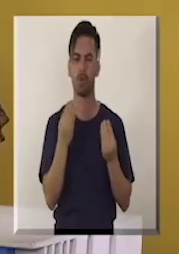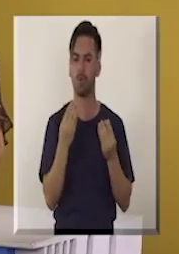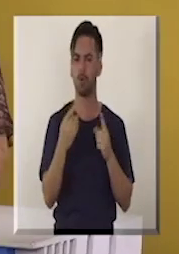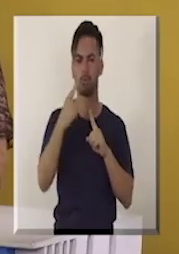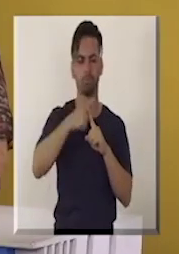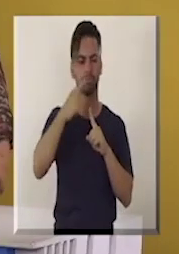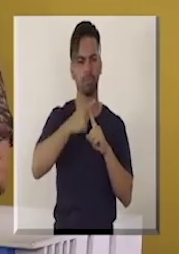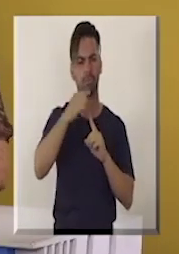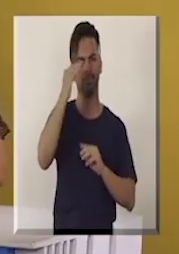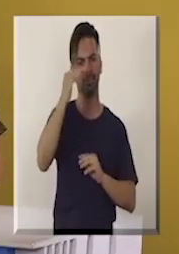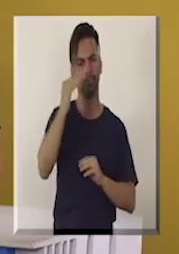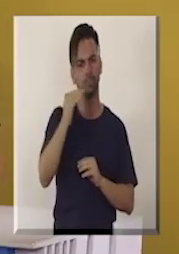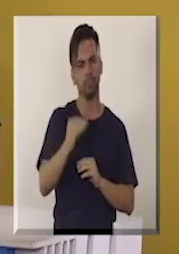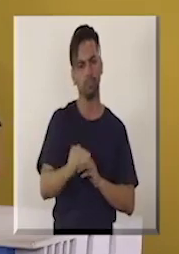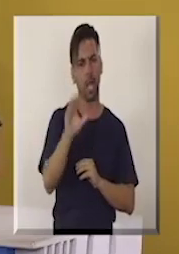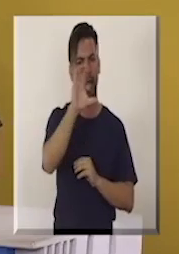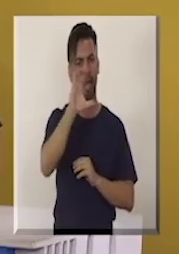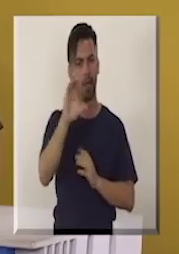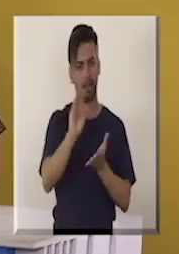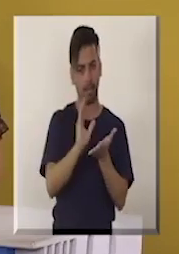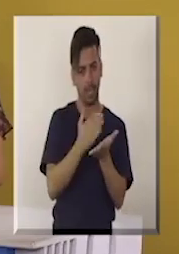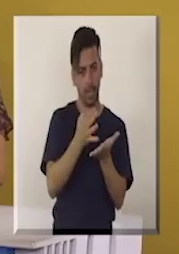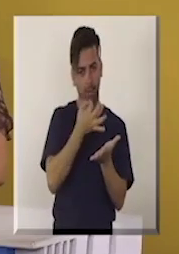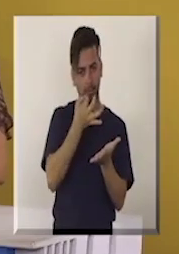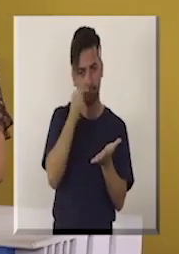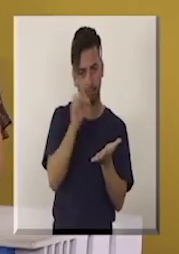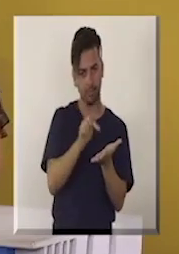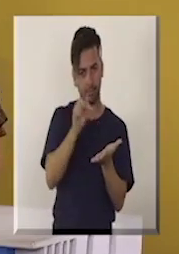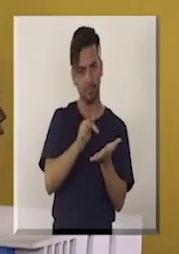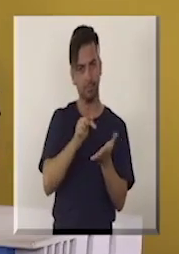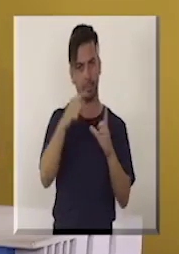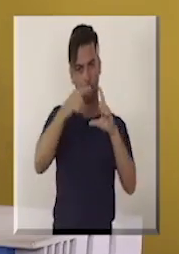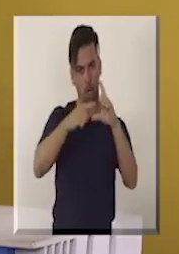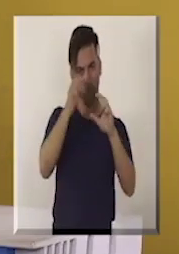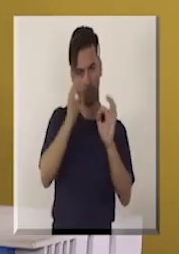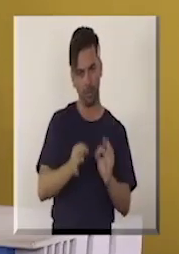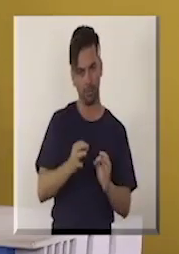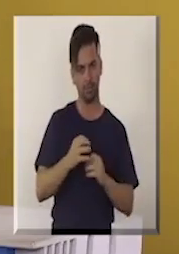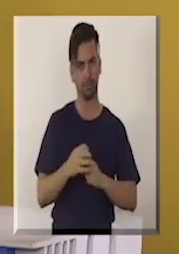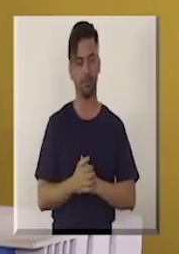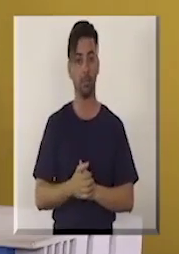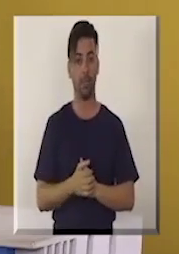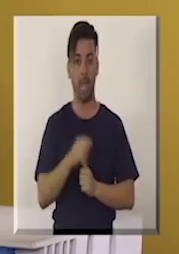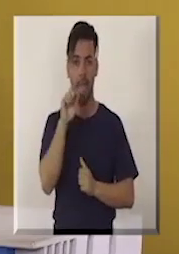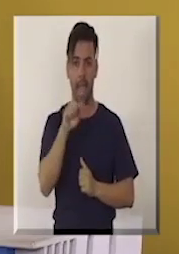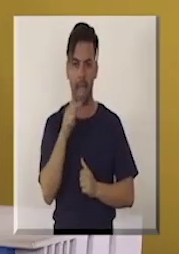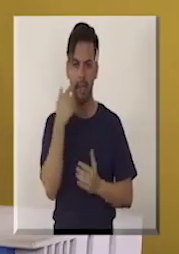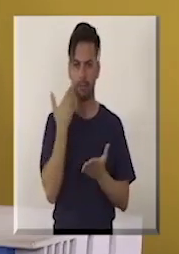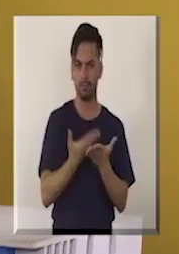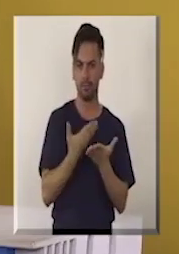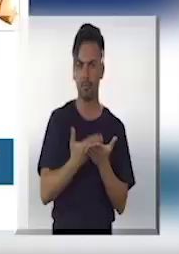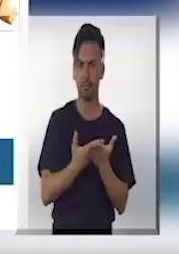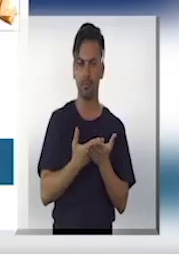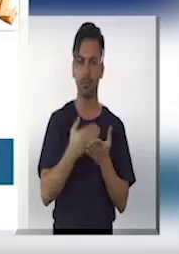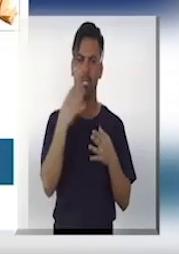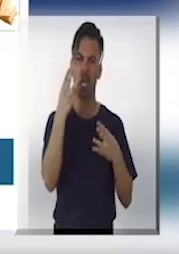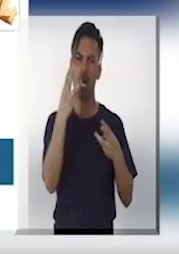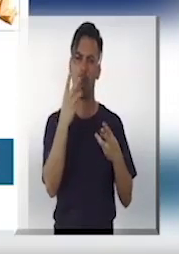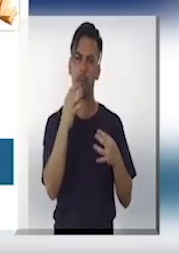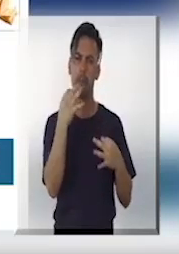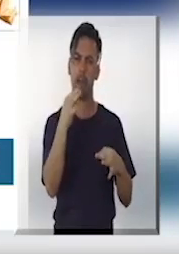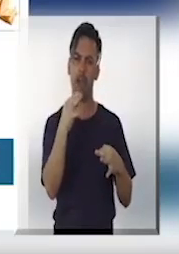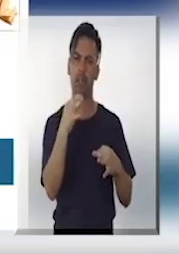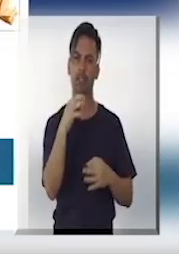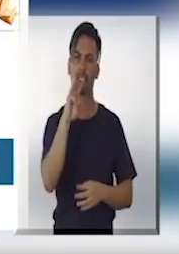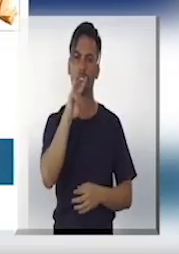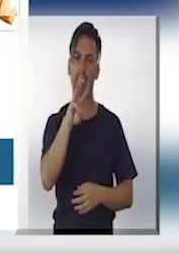Para este contenido tienes unos cuantos ejercicios en el libro texto. Ellos aparecen en la página